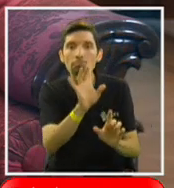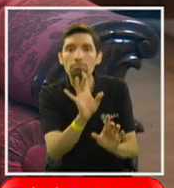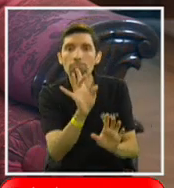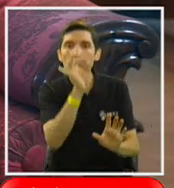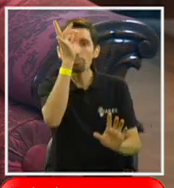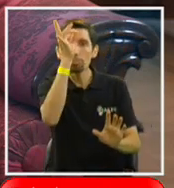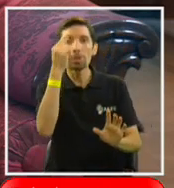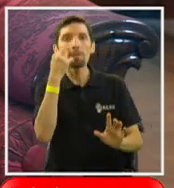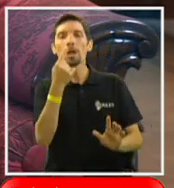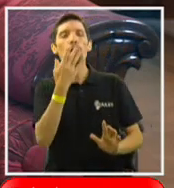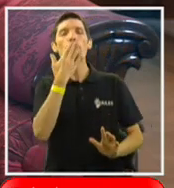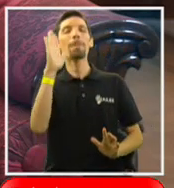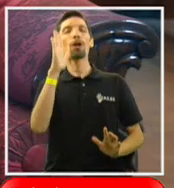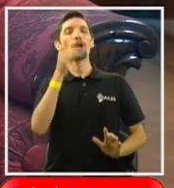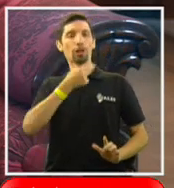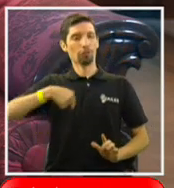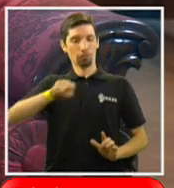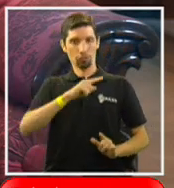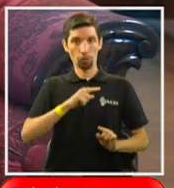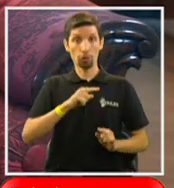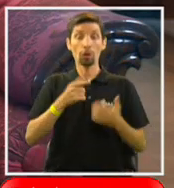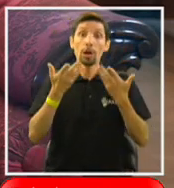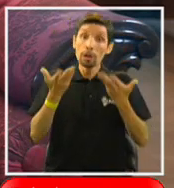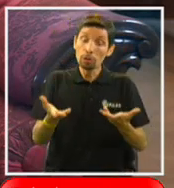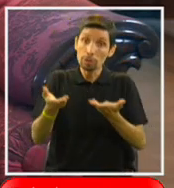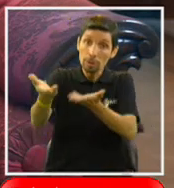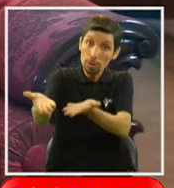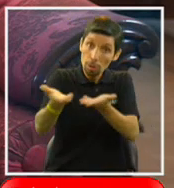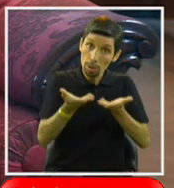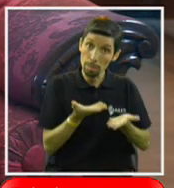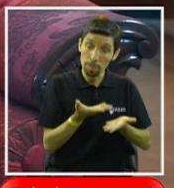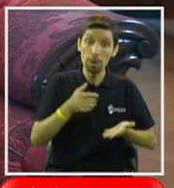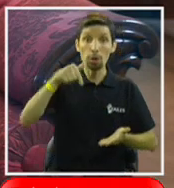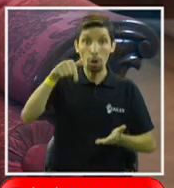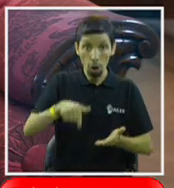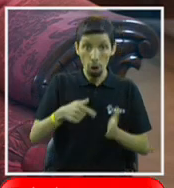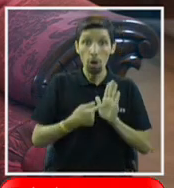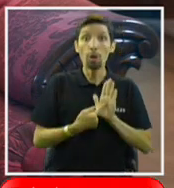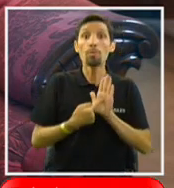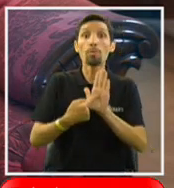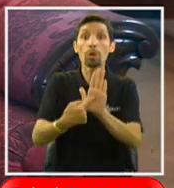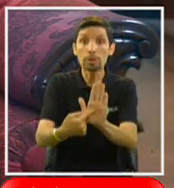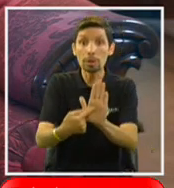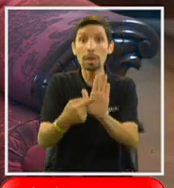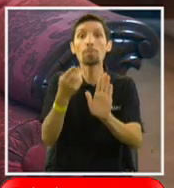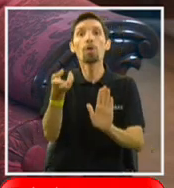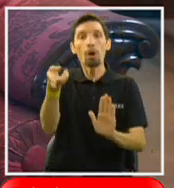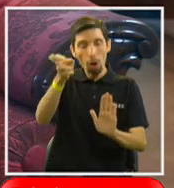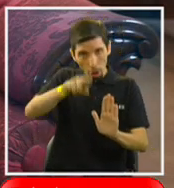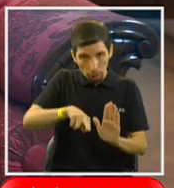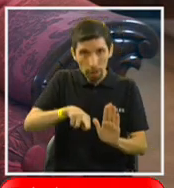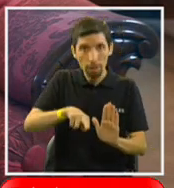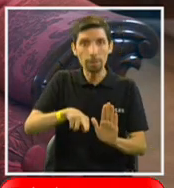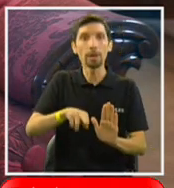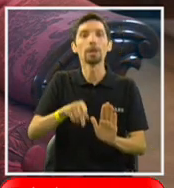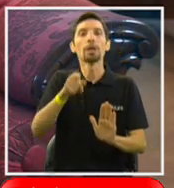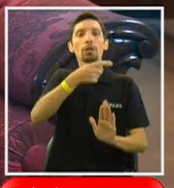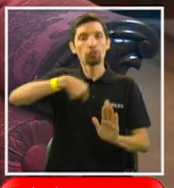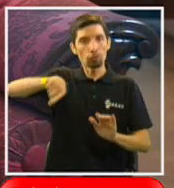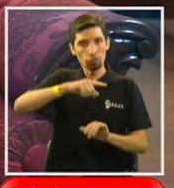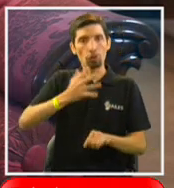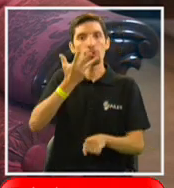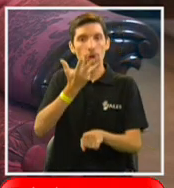de nosotros mismos así es que los invito a que hoy demostremos una vez más que existe en